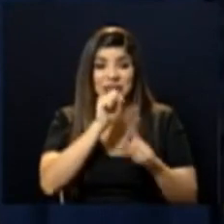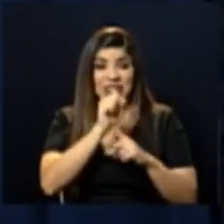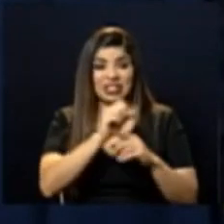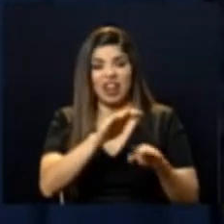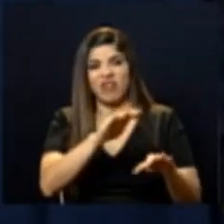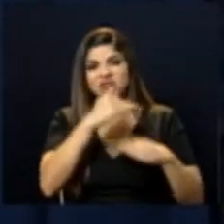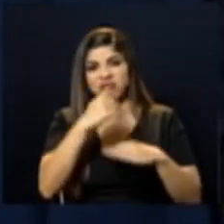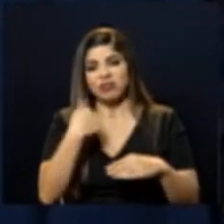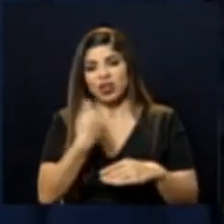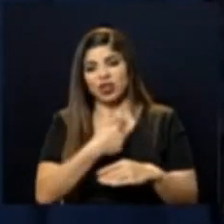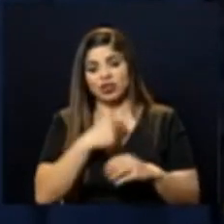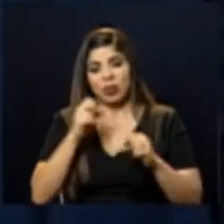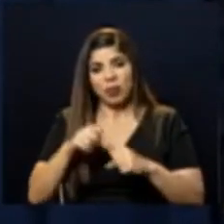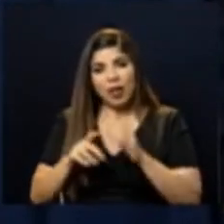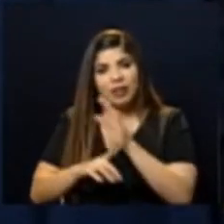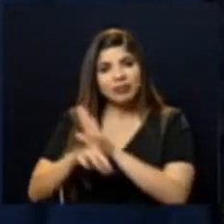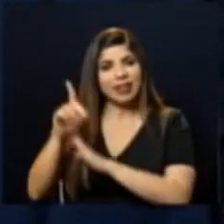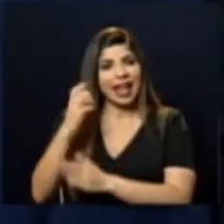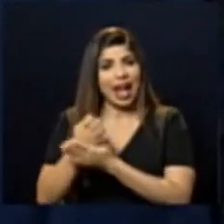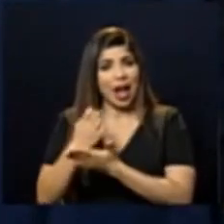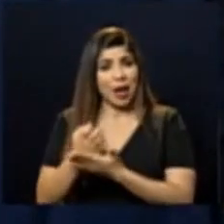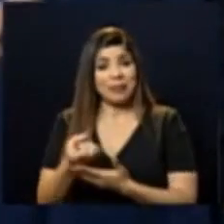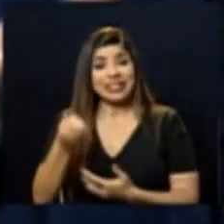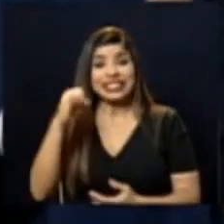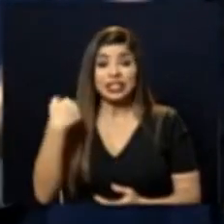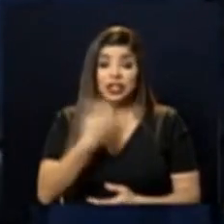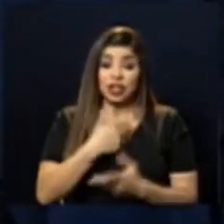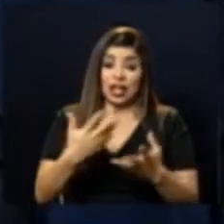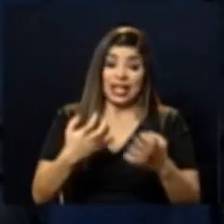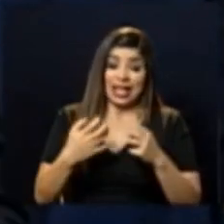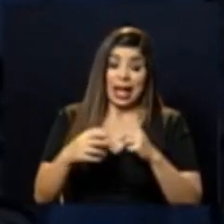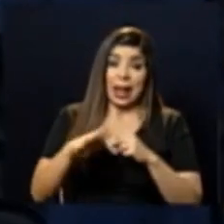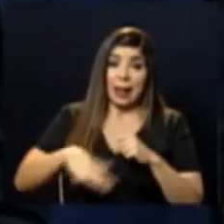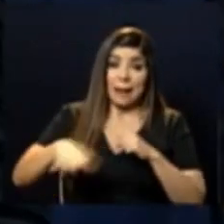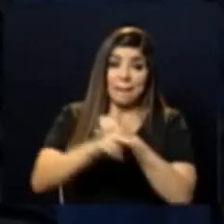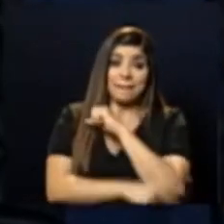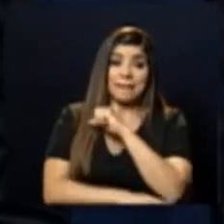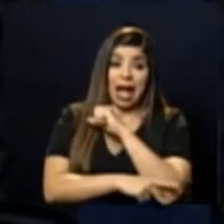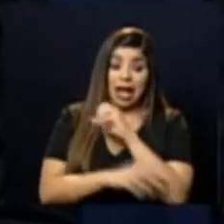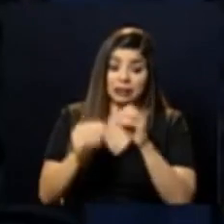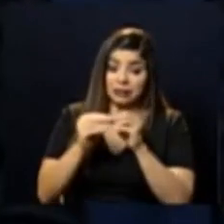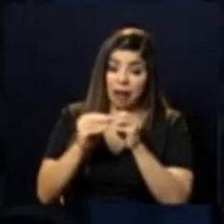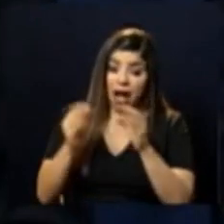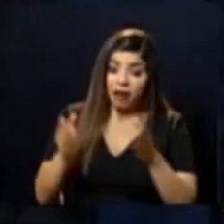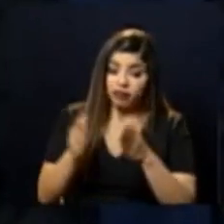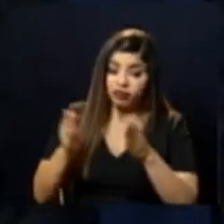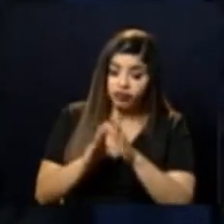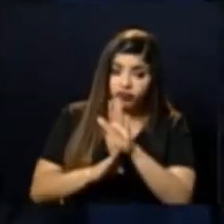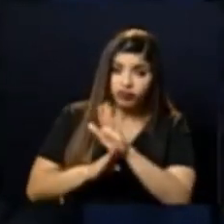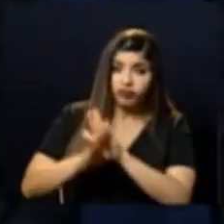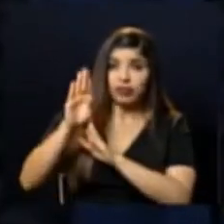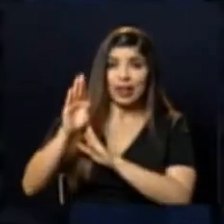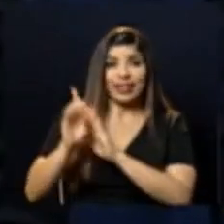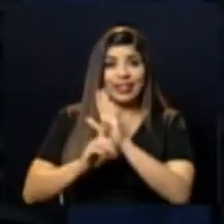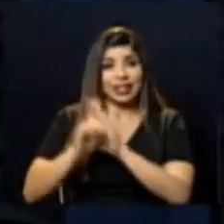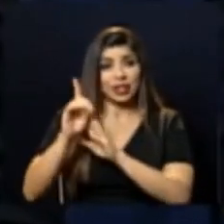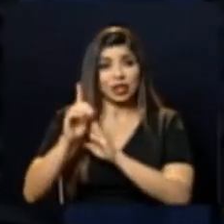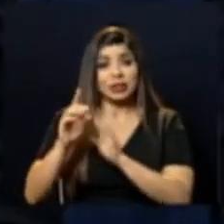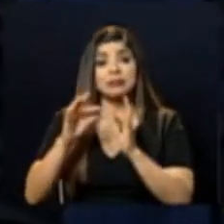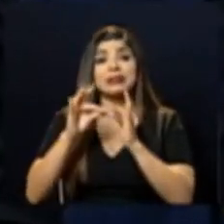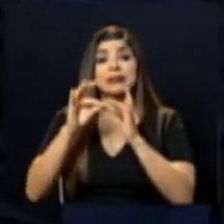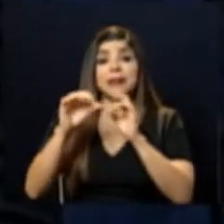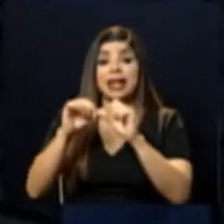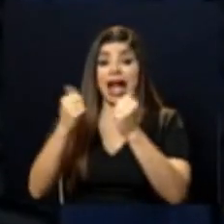avance económico. Si queremos como país mover la aguja del desarrollo, especialmente en sectores claves